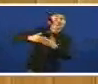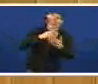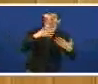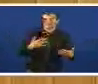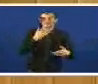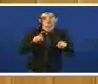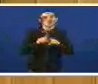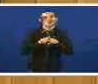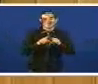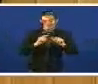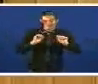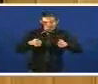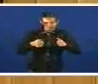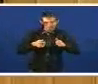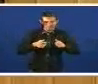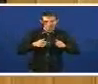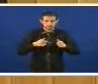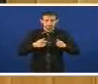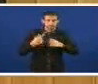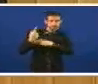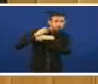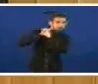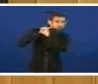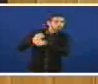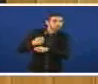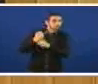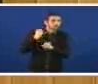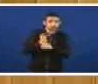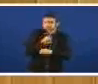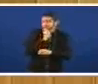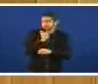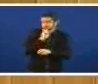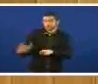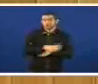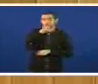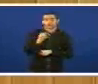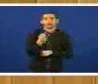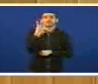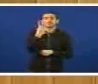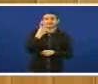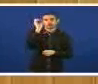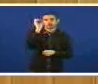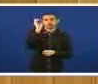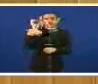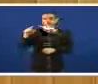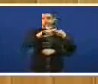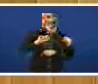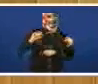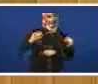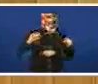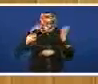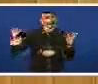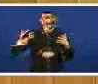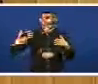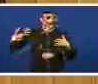de maniobra, como vostedes poden comprobar, estreita, que, ademais, se ve empeorada desde tres puntos de vista. O primeiro cúmulo